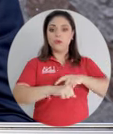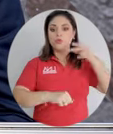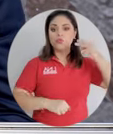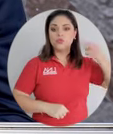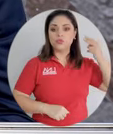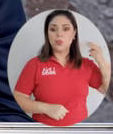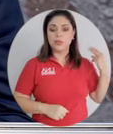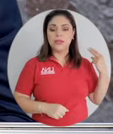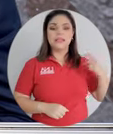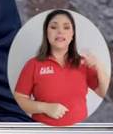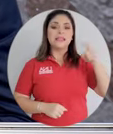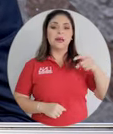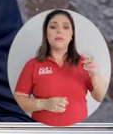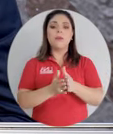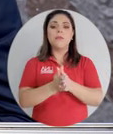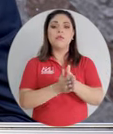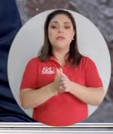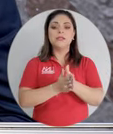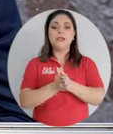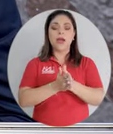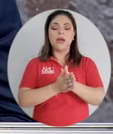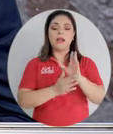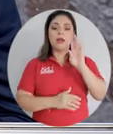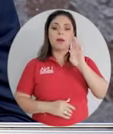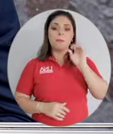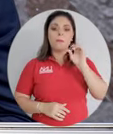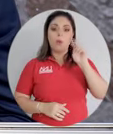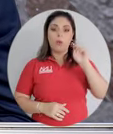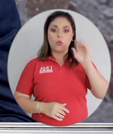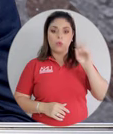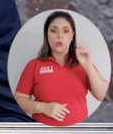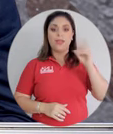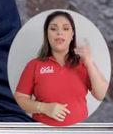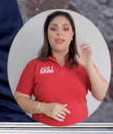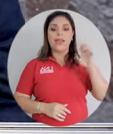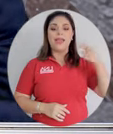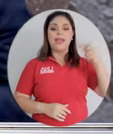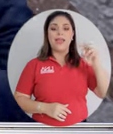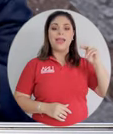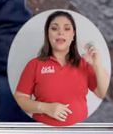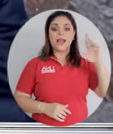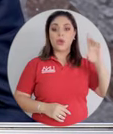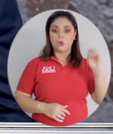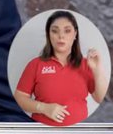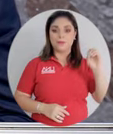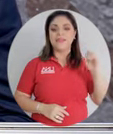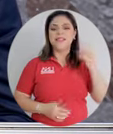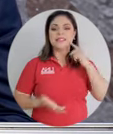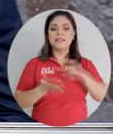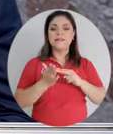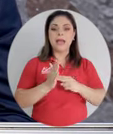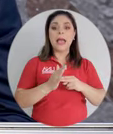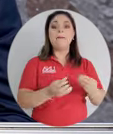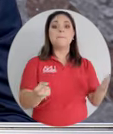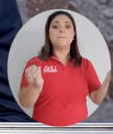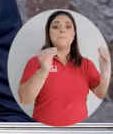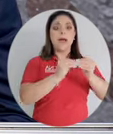es muy importante aprovechar el bono de género y posibilitar una mayor inserción de las mujeres